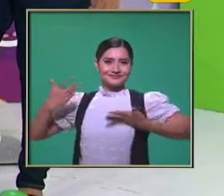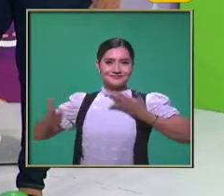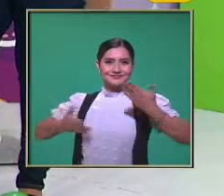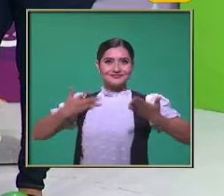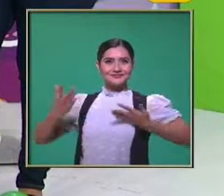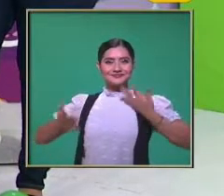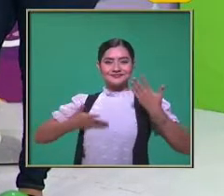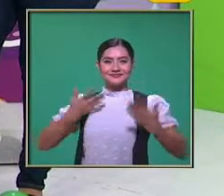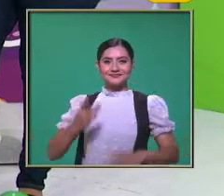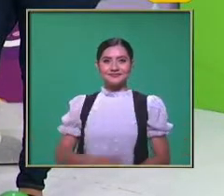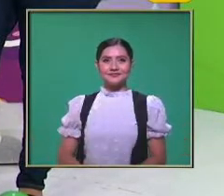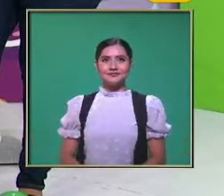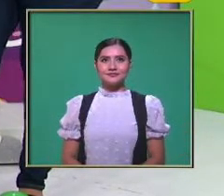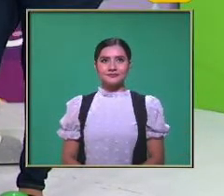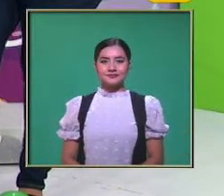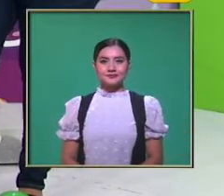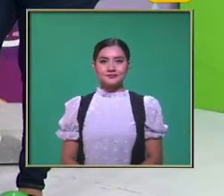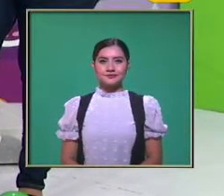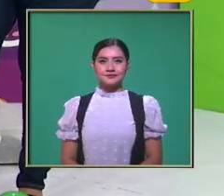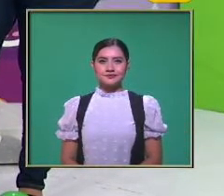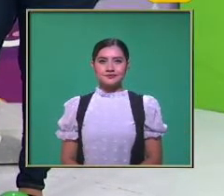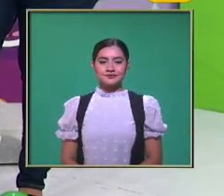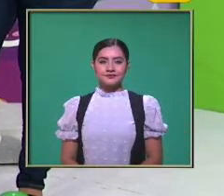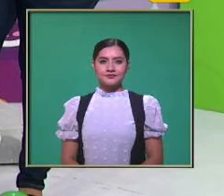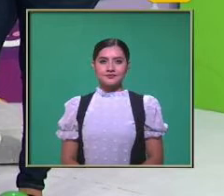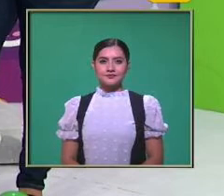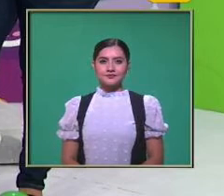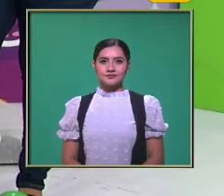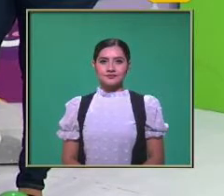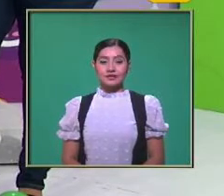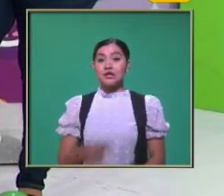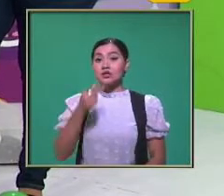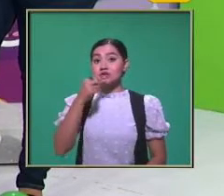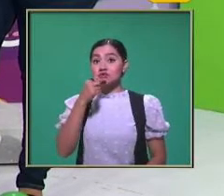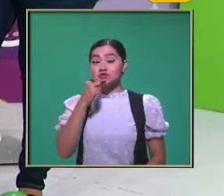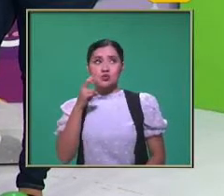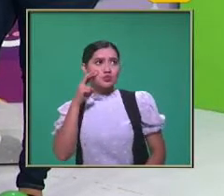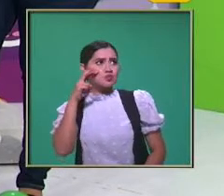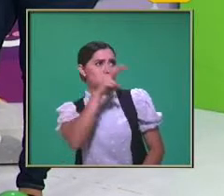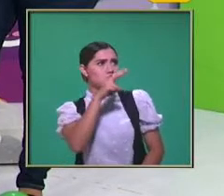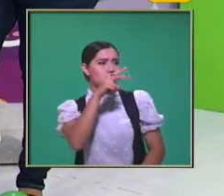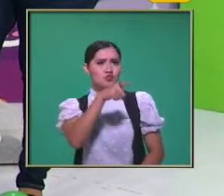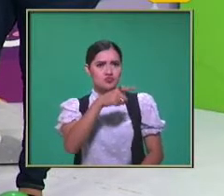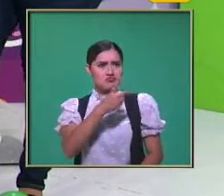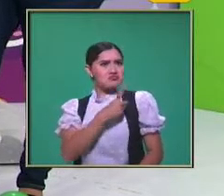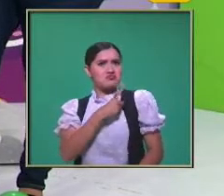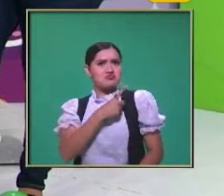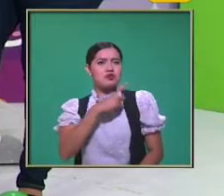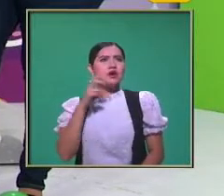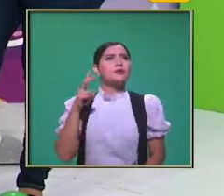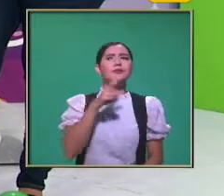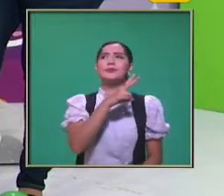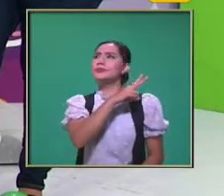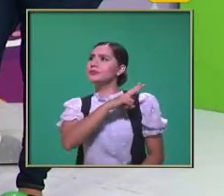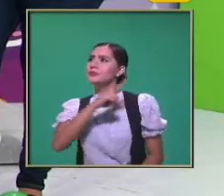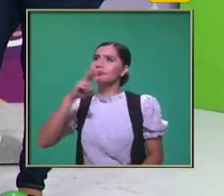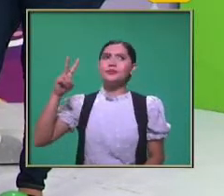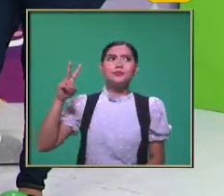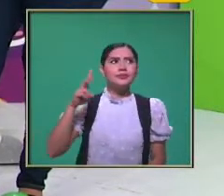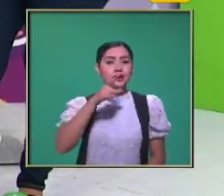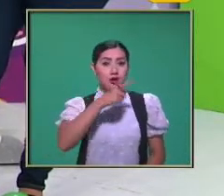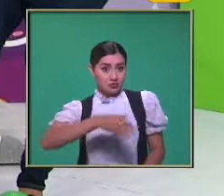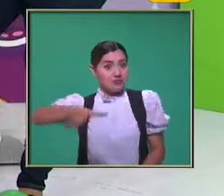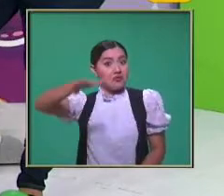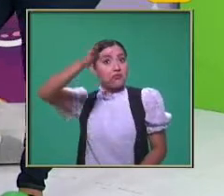de ser el niño el que causa el efecto en las cosas, pues también va mucho